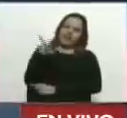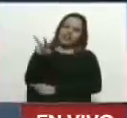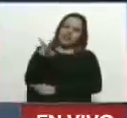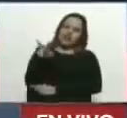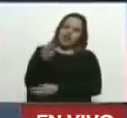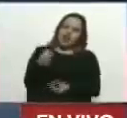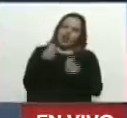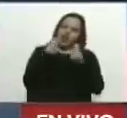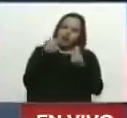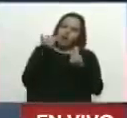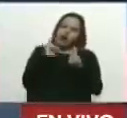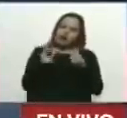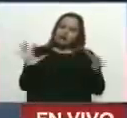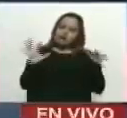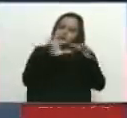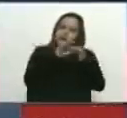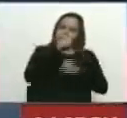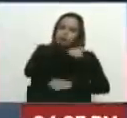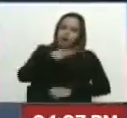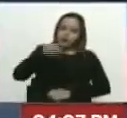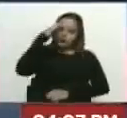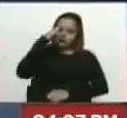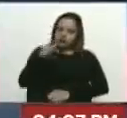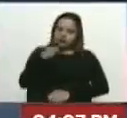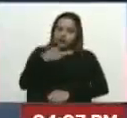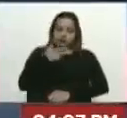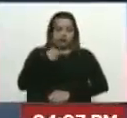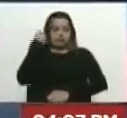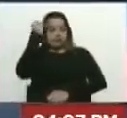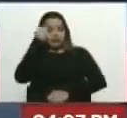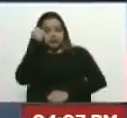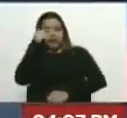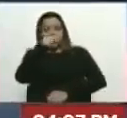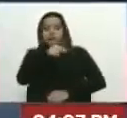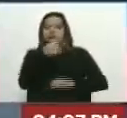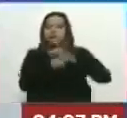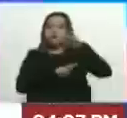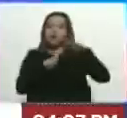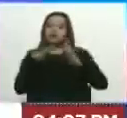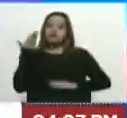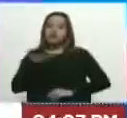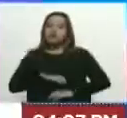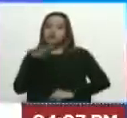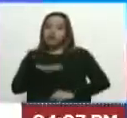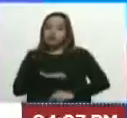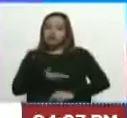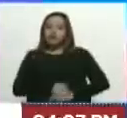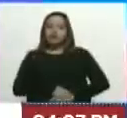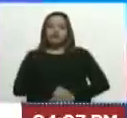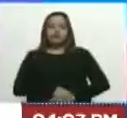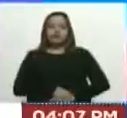proceso de construcción de esto que para mí no es solo una variable, sino que es el pilar fundamental. Dudo